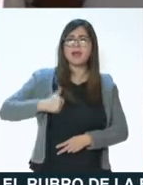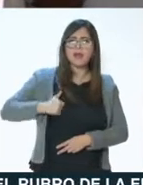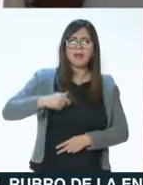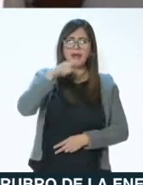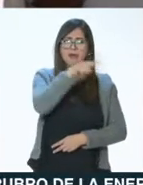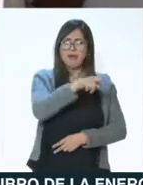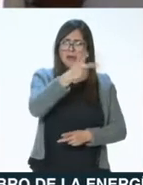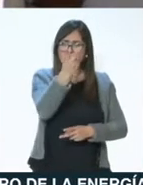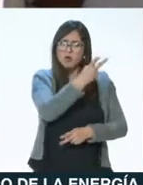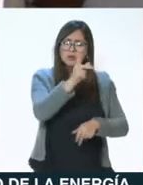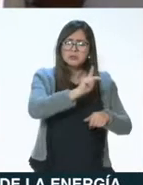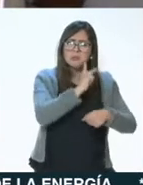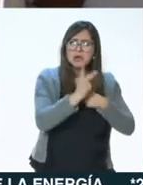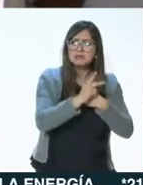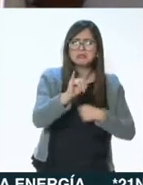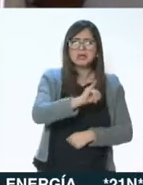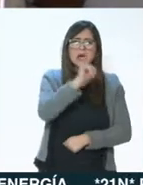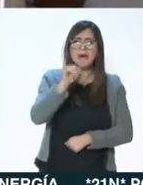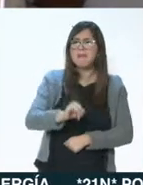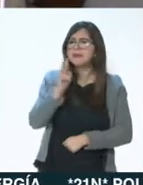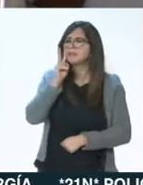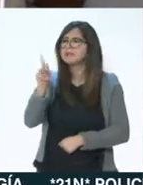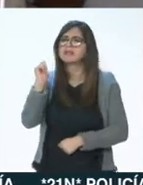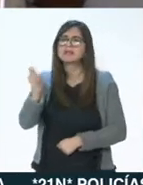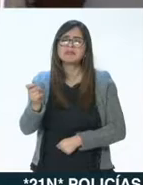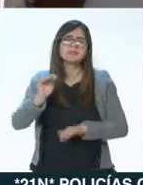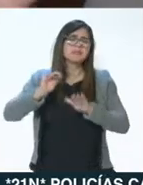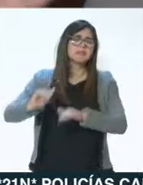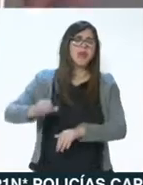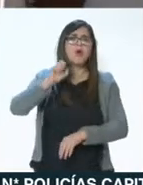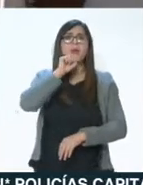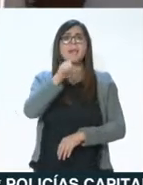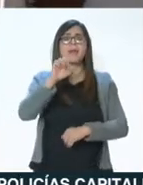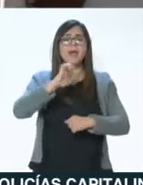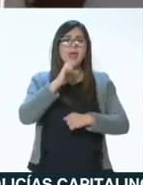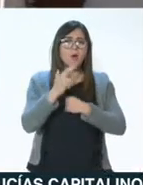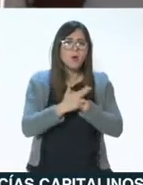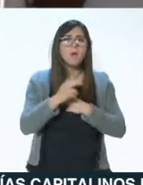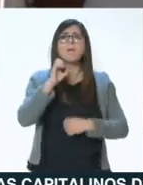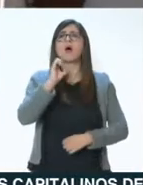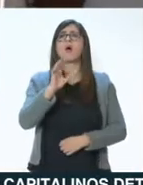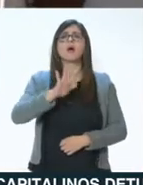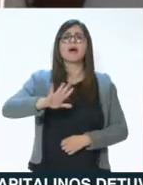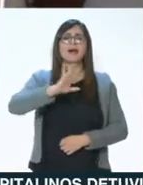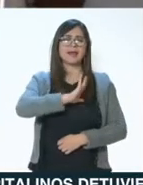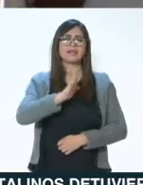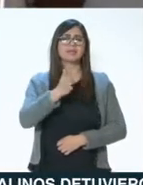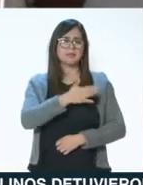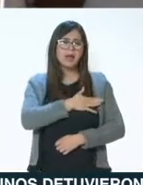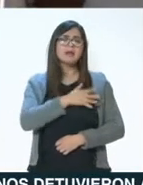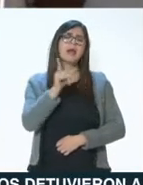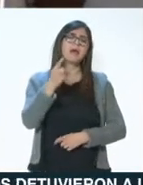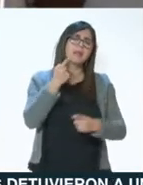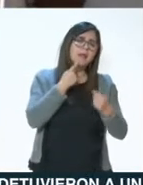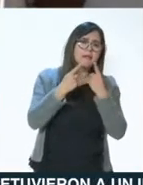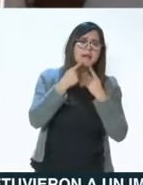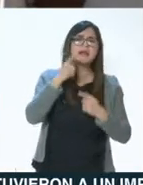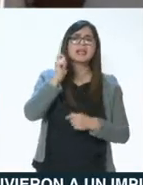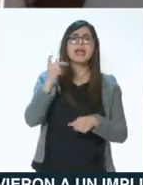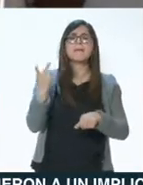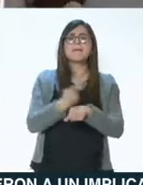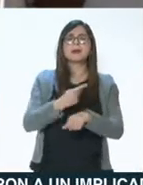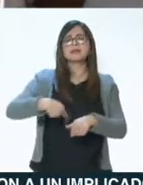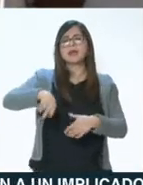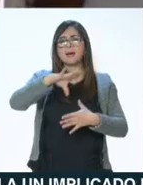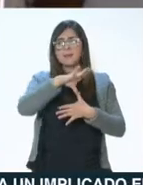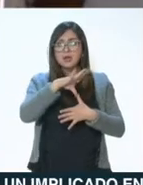en América Latina, Europa, pues España a veces emite una opinión por razones obvias en América Latina, en tal o cual